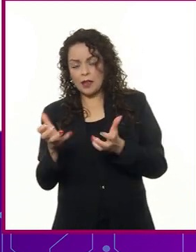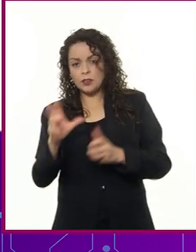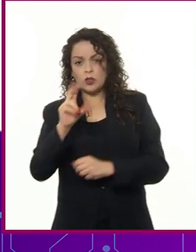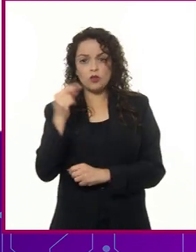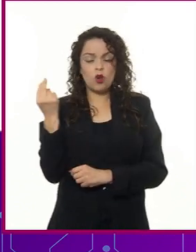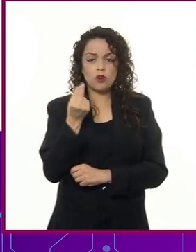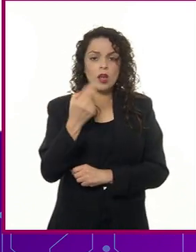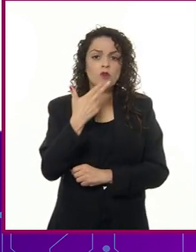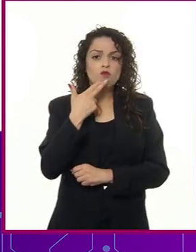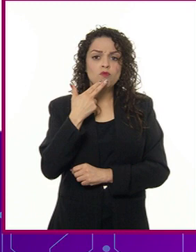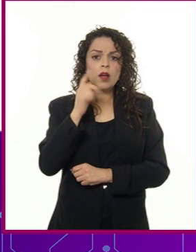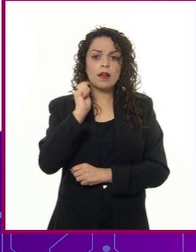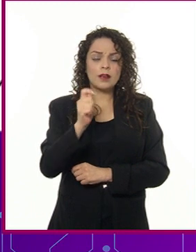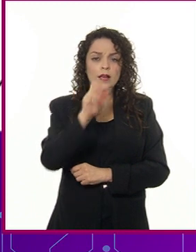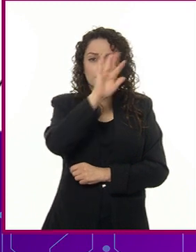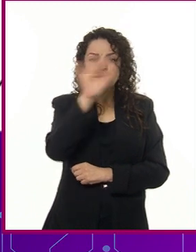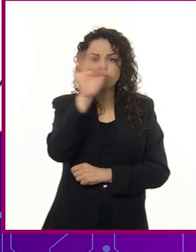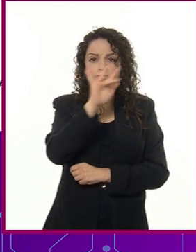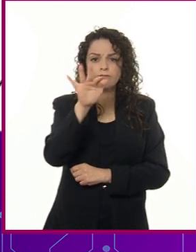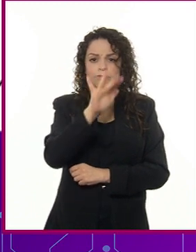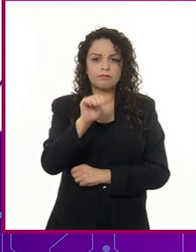necesidad de utilizar texto.